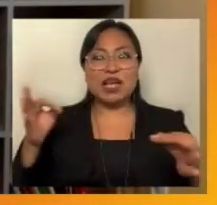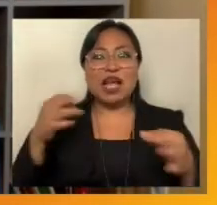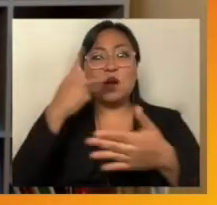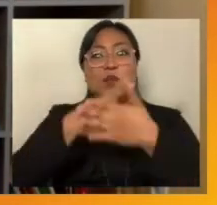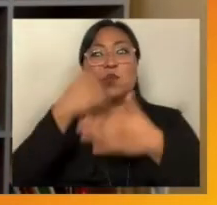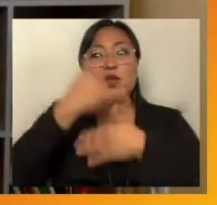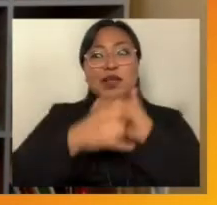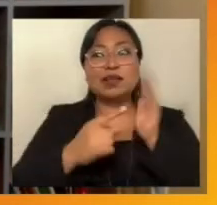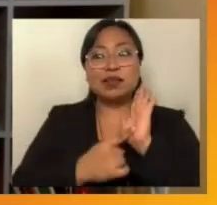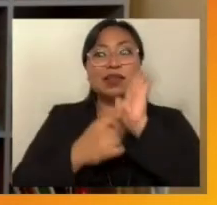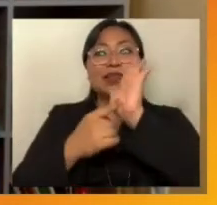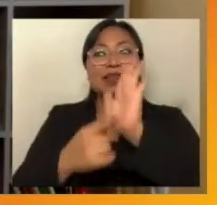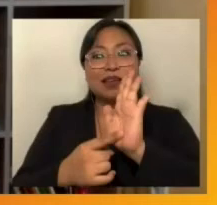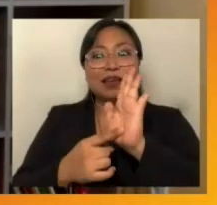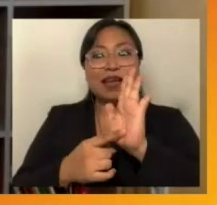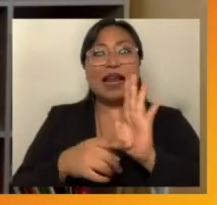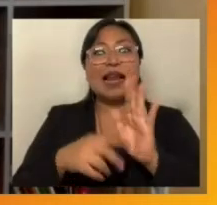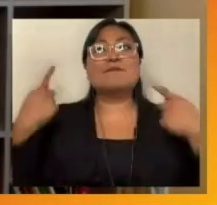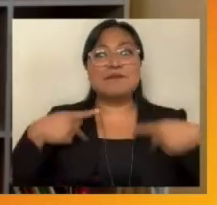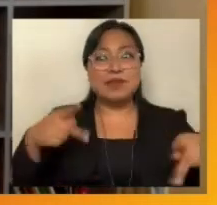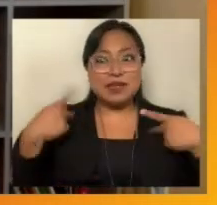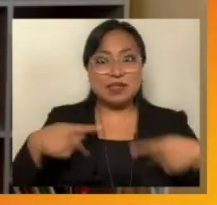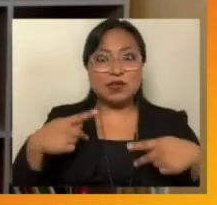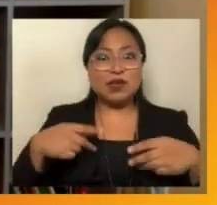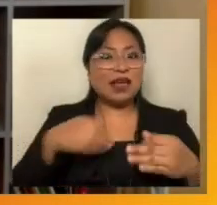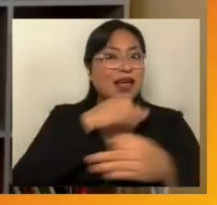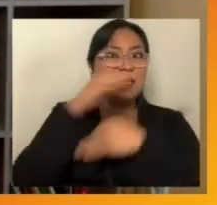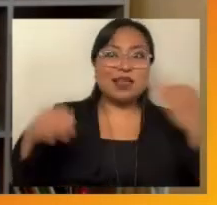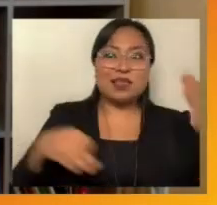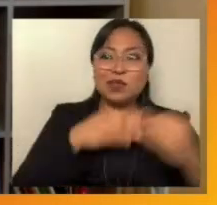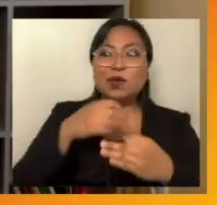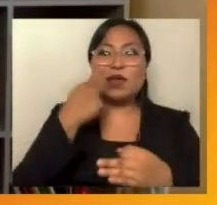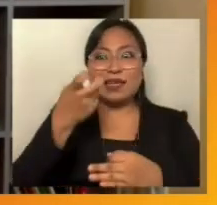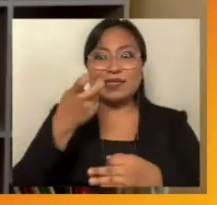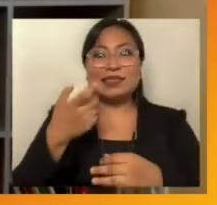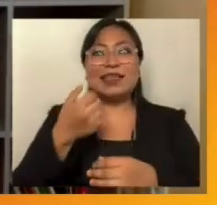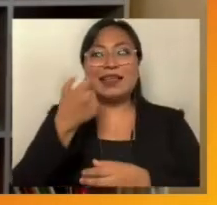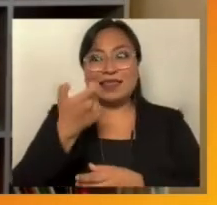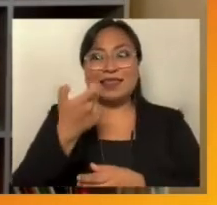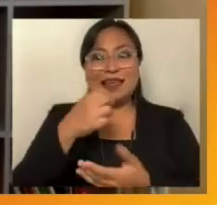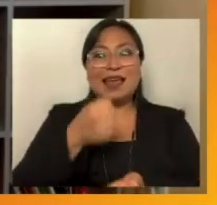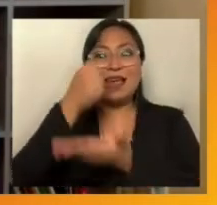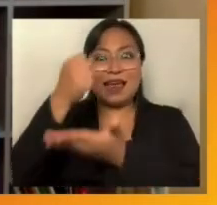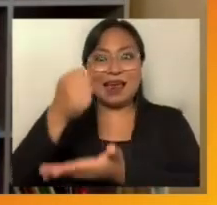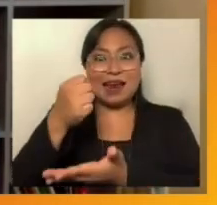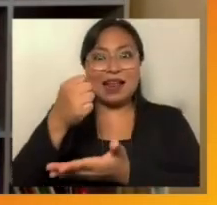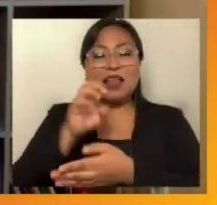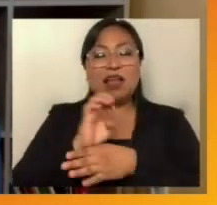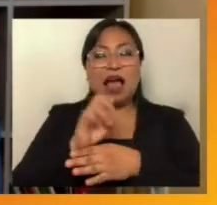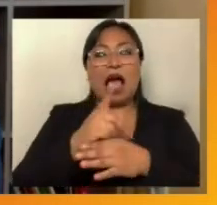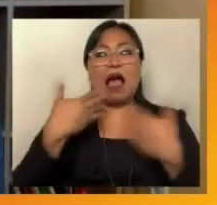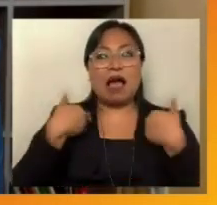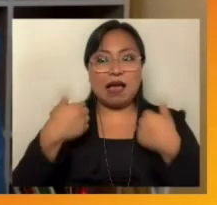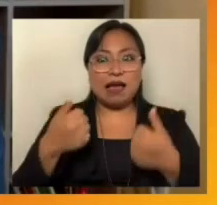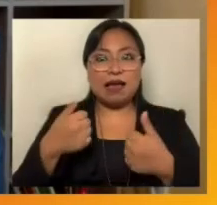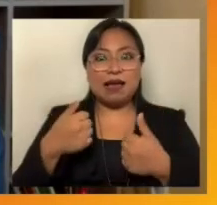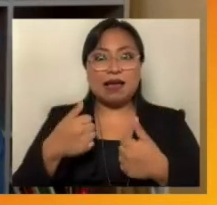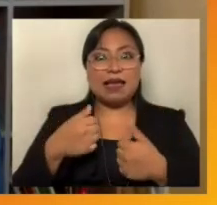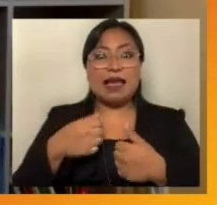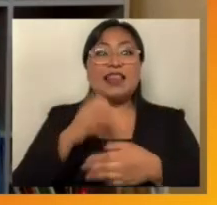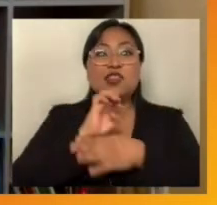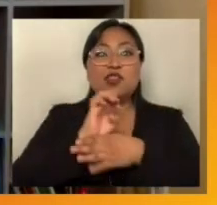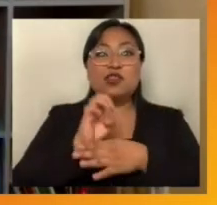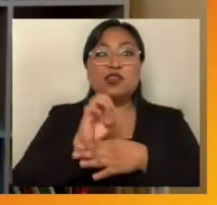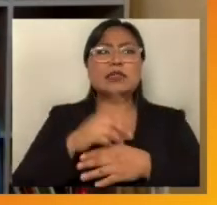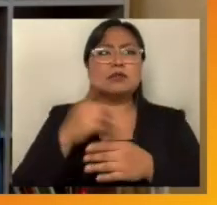proyectos, las personas y todo lo que se ha conseguido con ese dinero. Y no solo eso, sino que se ha animado a seguir, a